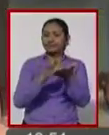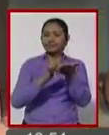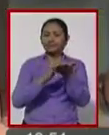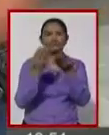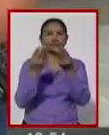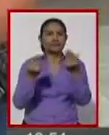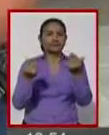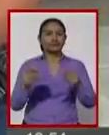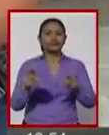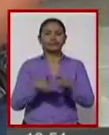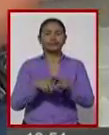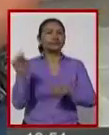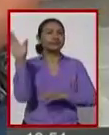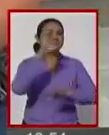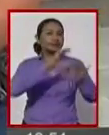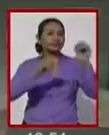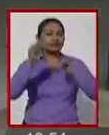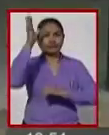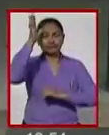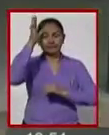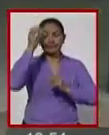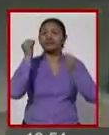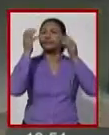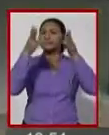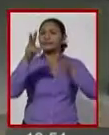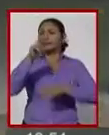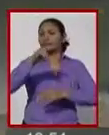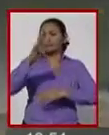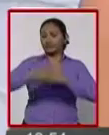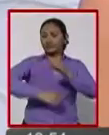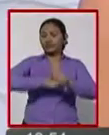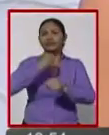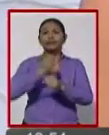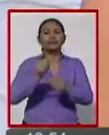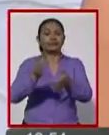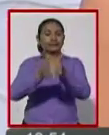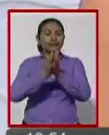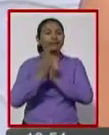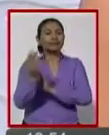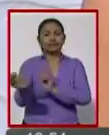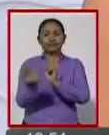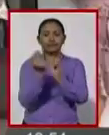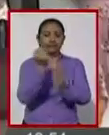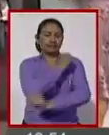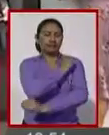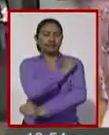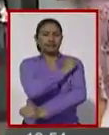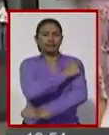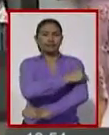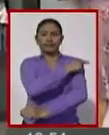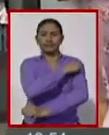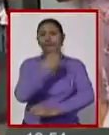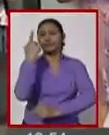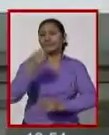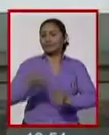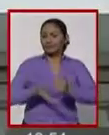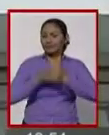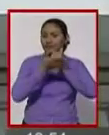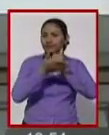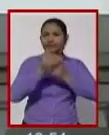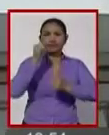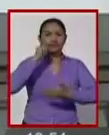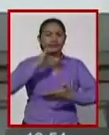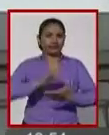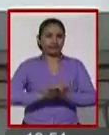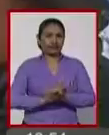nada. Pero también buscan a su padre, quien los abandonó hace 24 años. Piden que se apersone hasta el Hospital San Juan de Dios para que también ayude a su